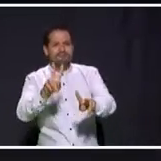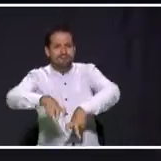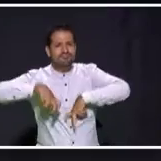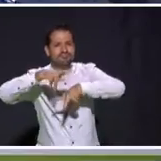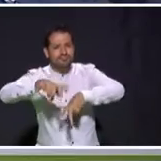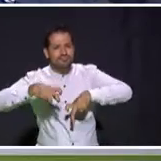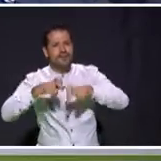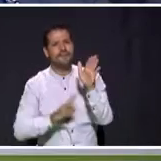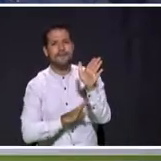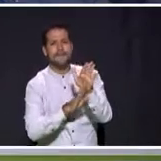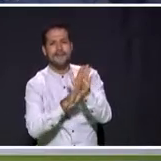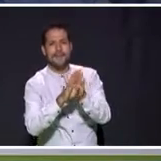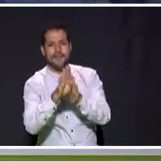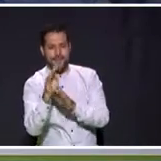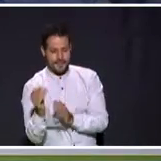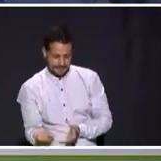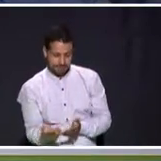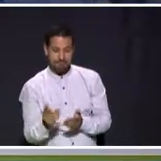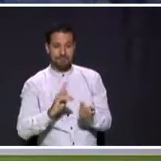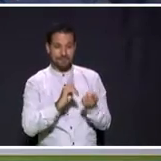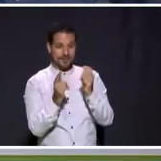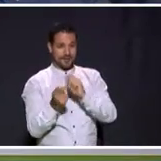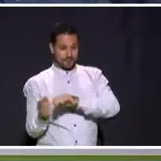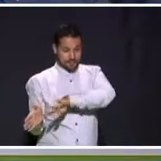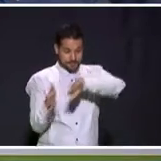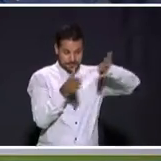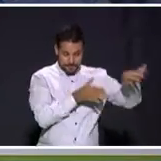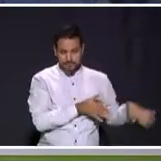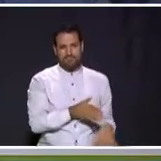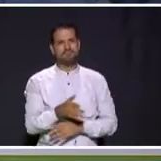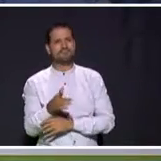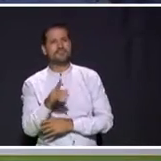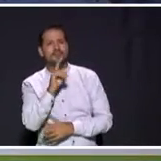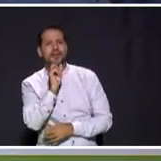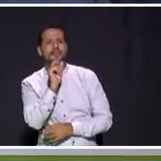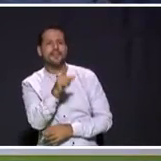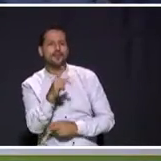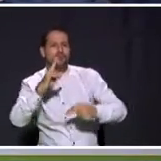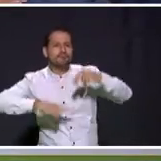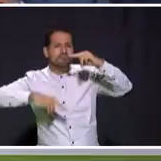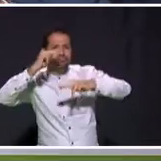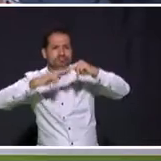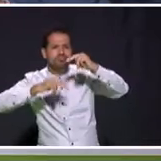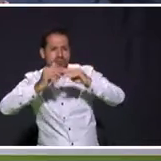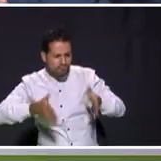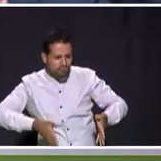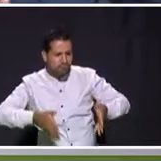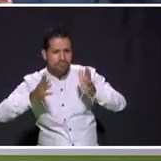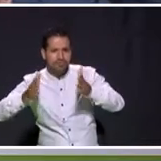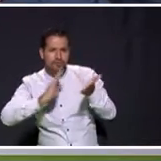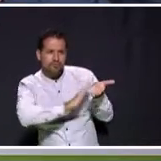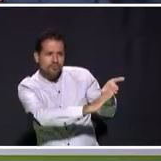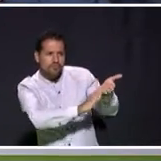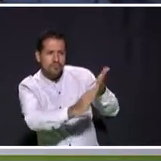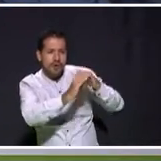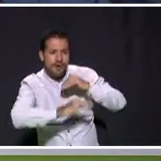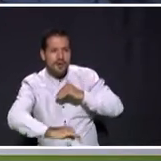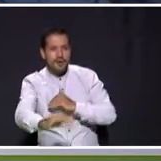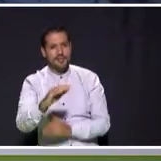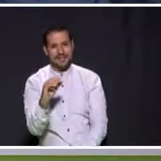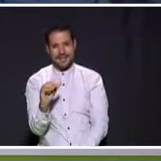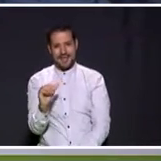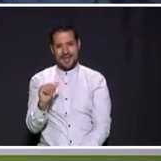bien ahora el turno para esa misma pregunta que tiene que ver con mega obras de infraestructura es para el candidato andrés guerra